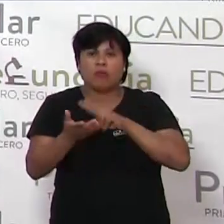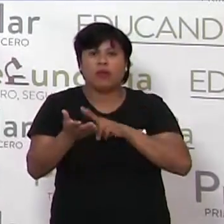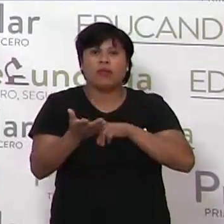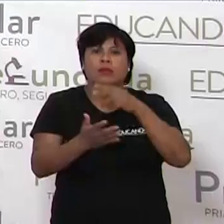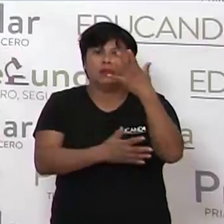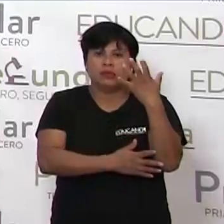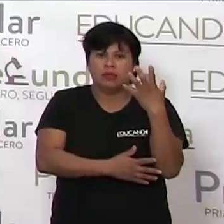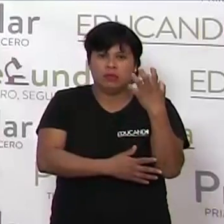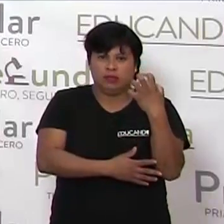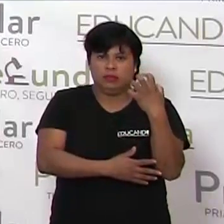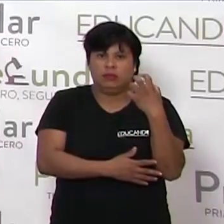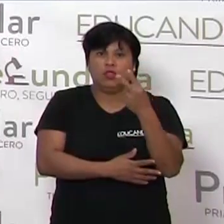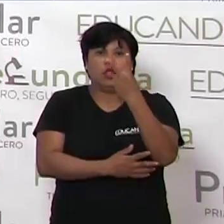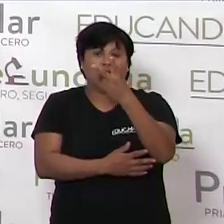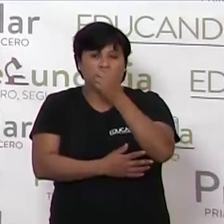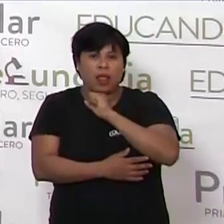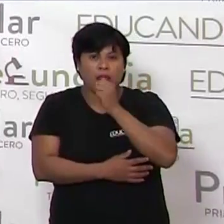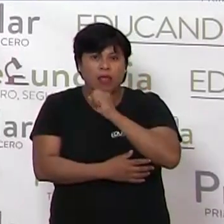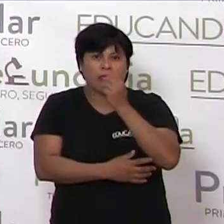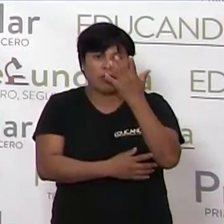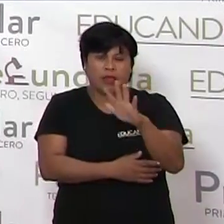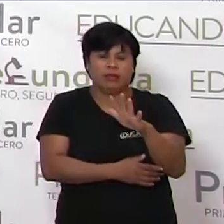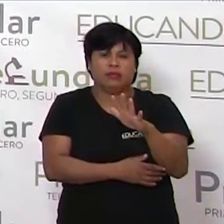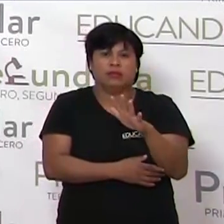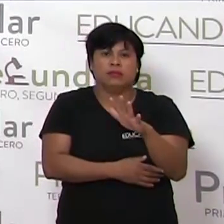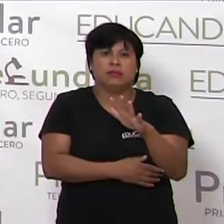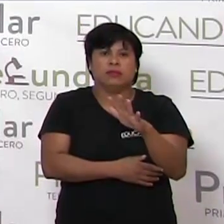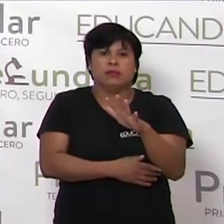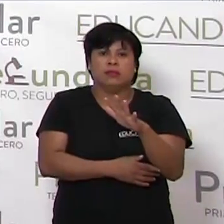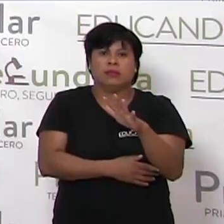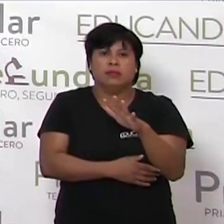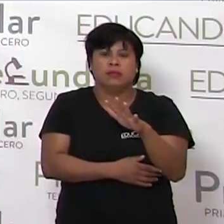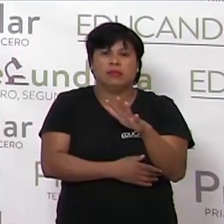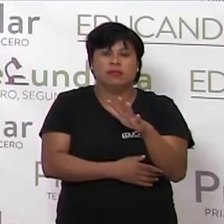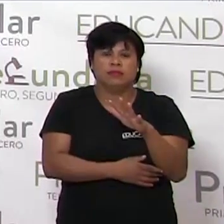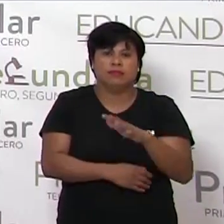5 pesos. 2 helados cuestan 10.